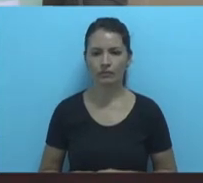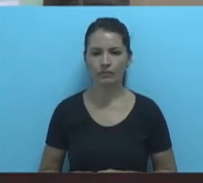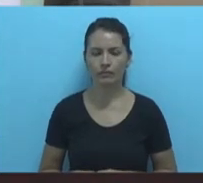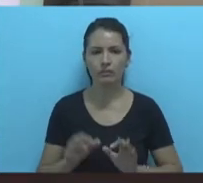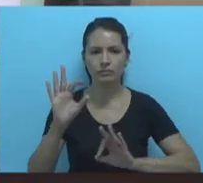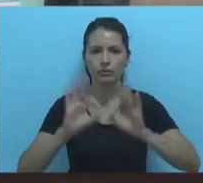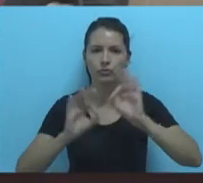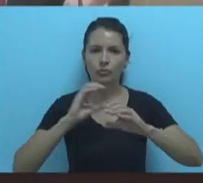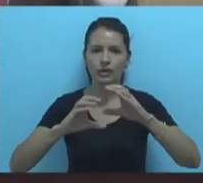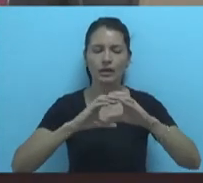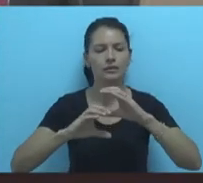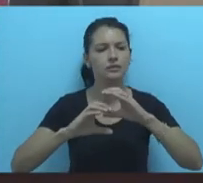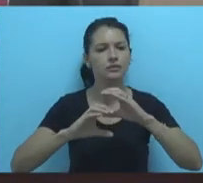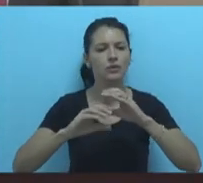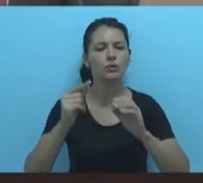Proyecto de comunicación